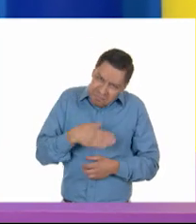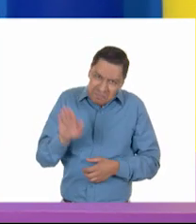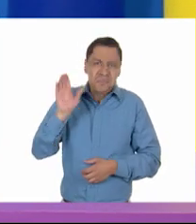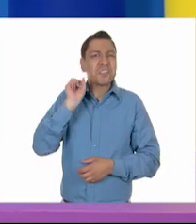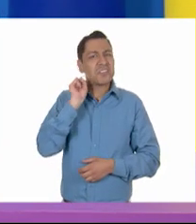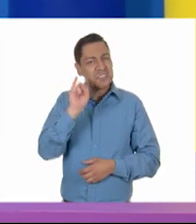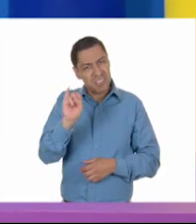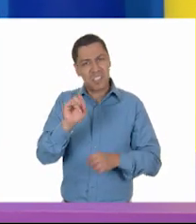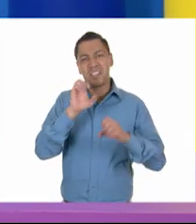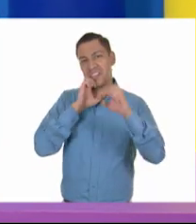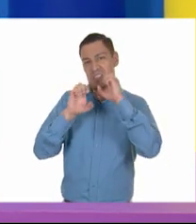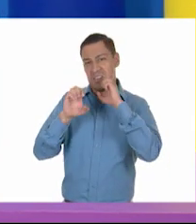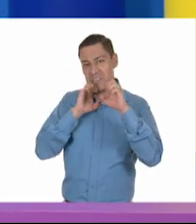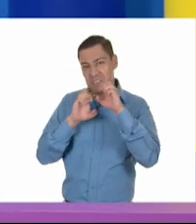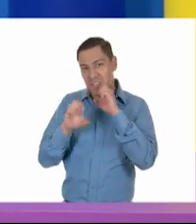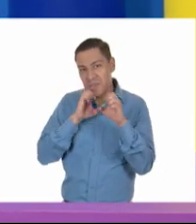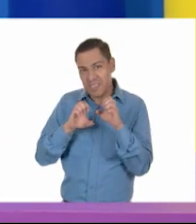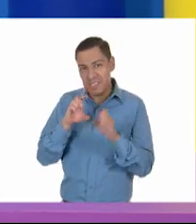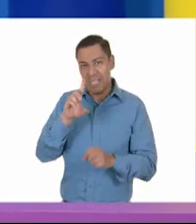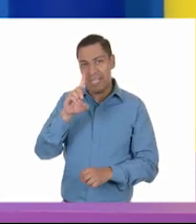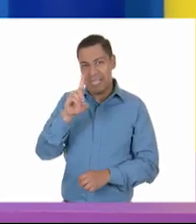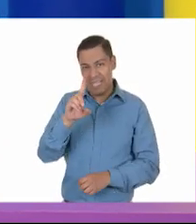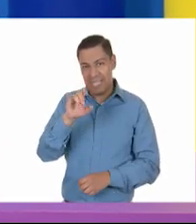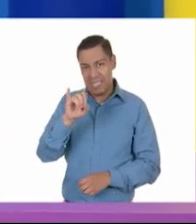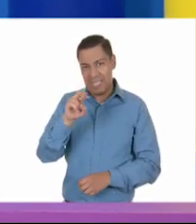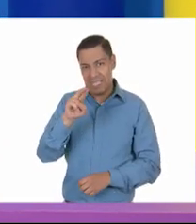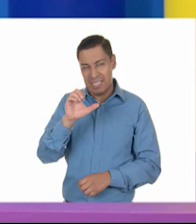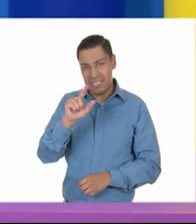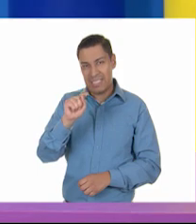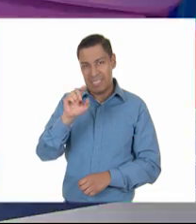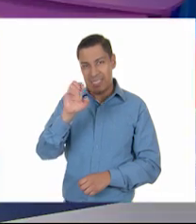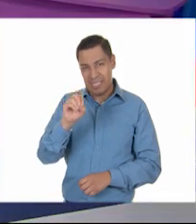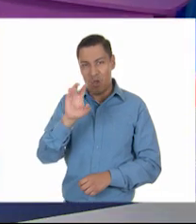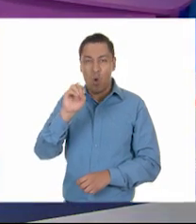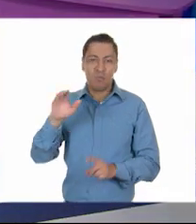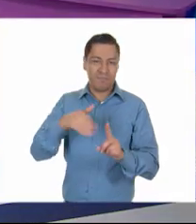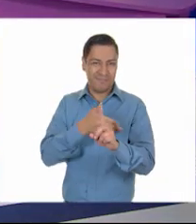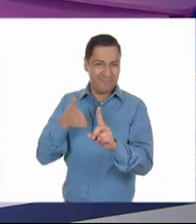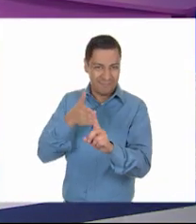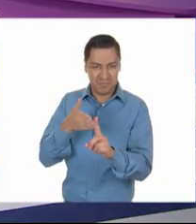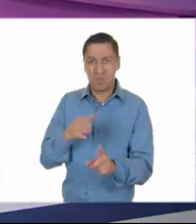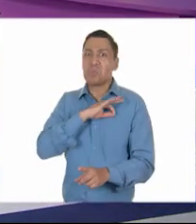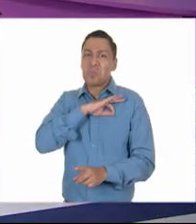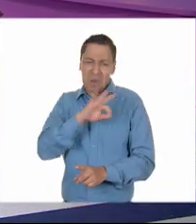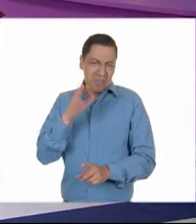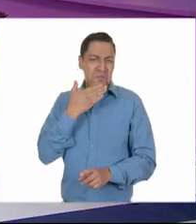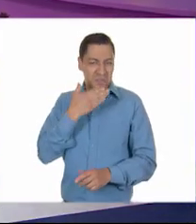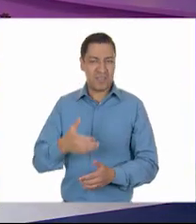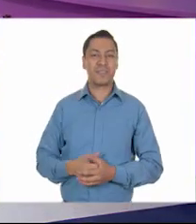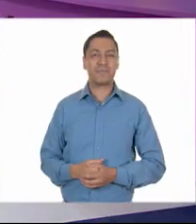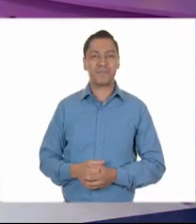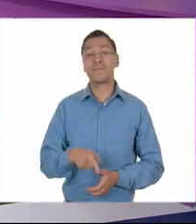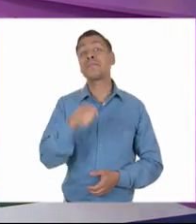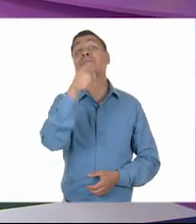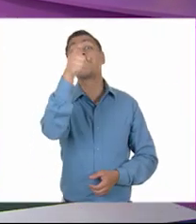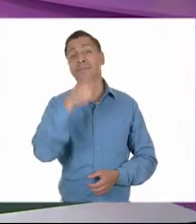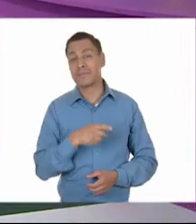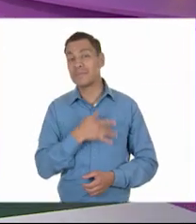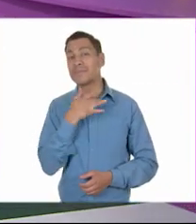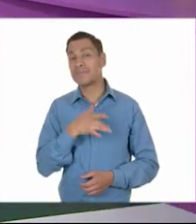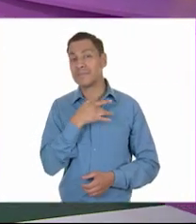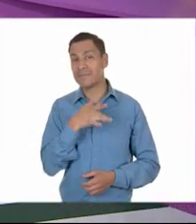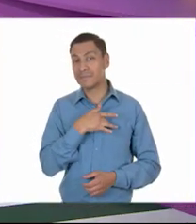versión en discurso indirecto de una entrevista ahora que lo pienso. Y ustedes, niñas y niños ahí en casita, ¿qué les pareció?